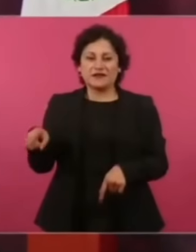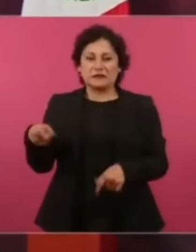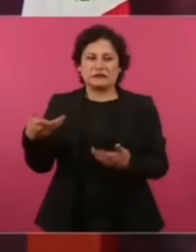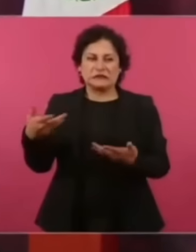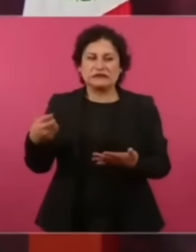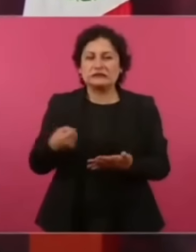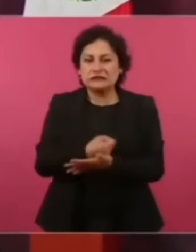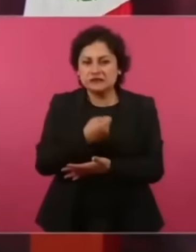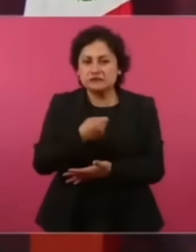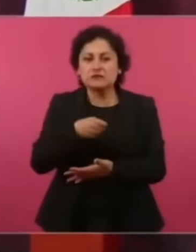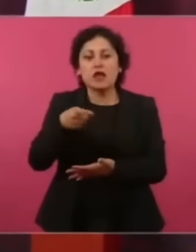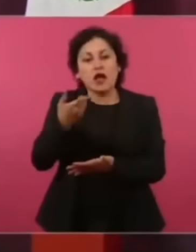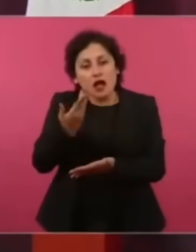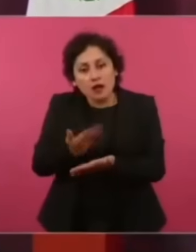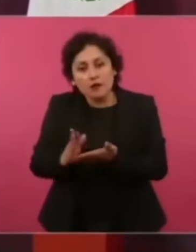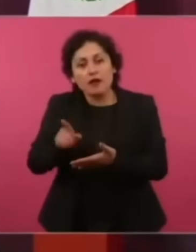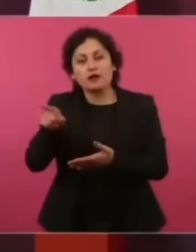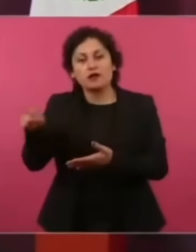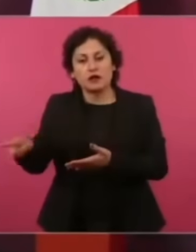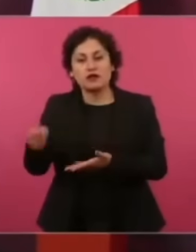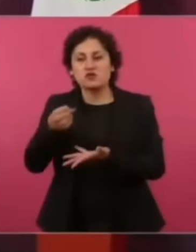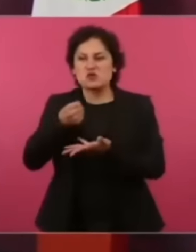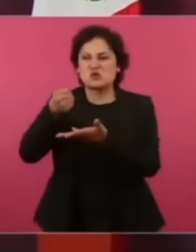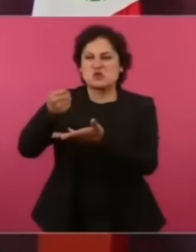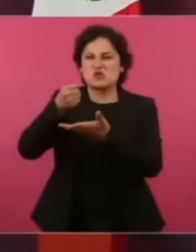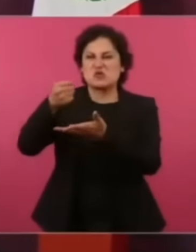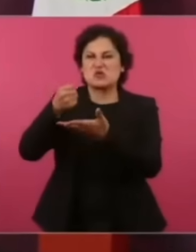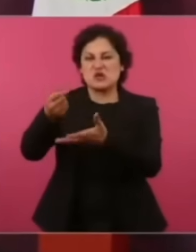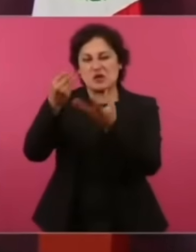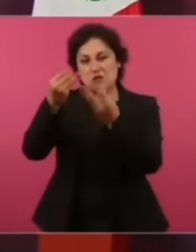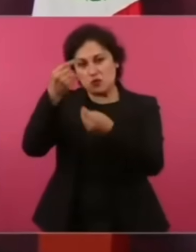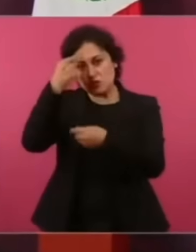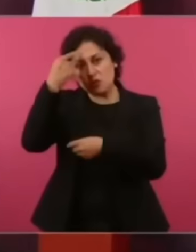imponer al licenciado Peña Nieto,